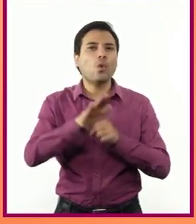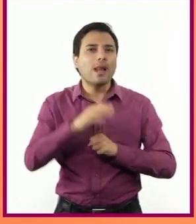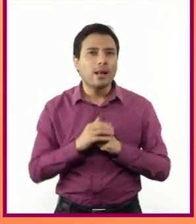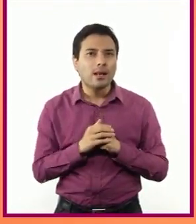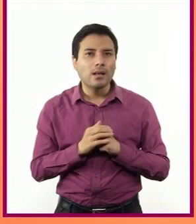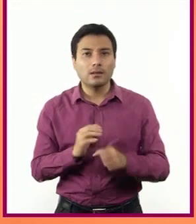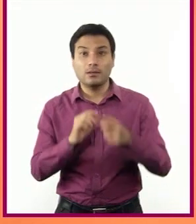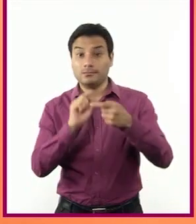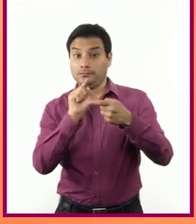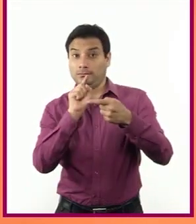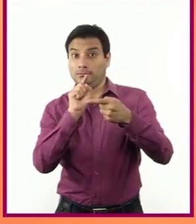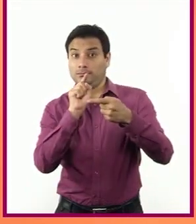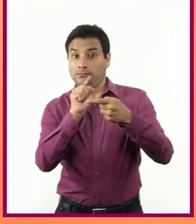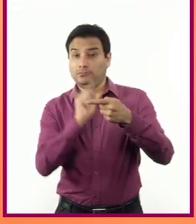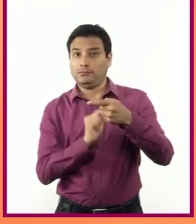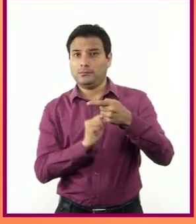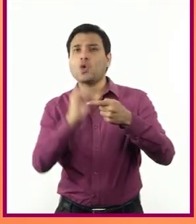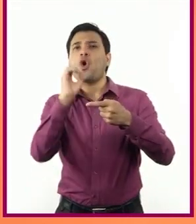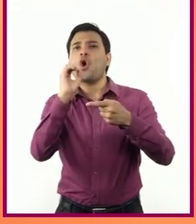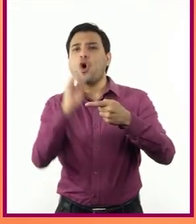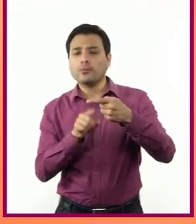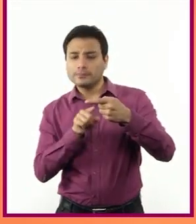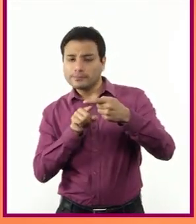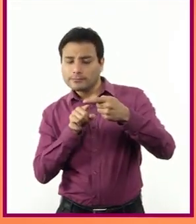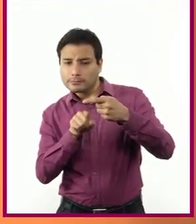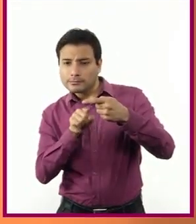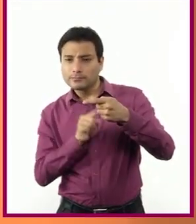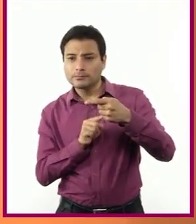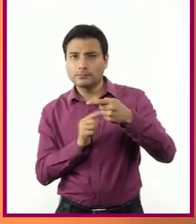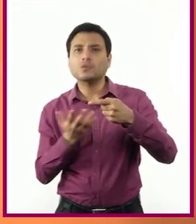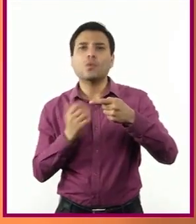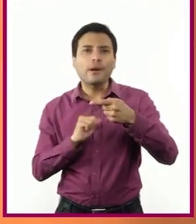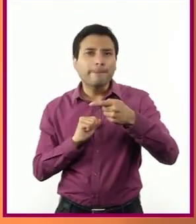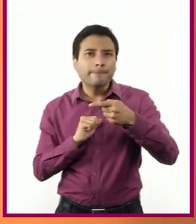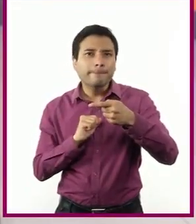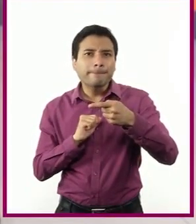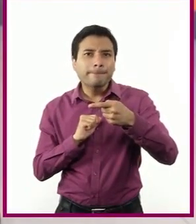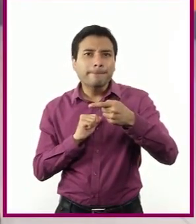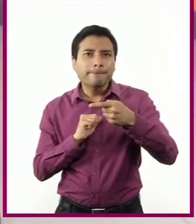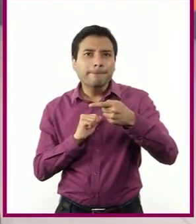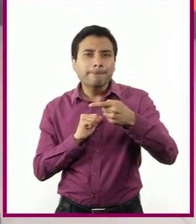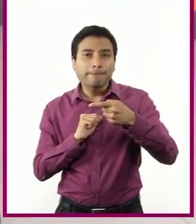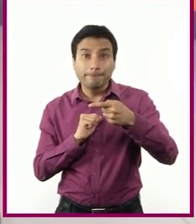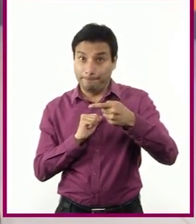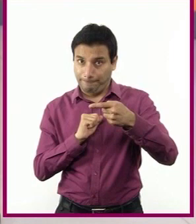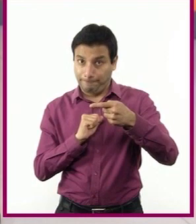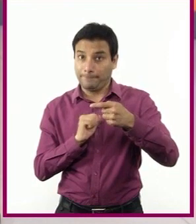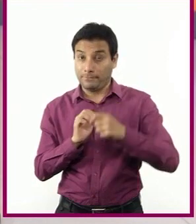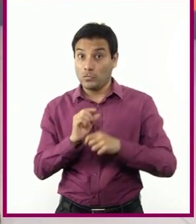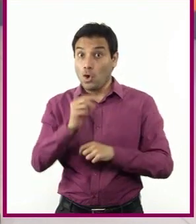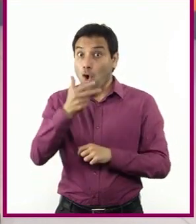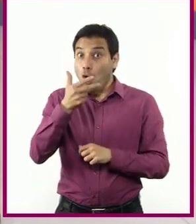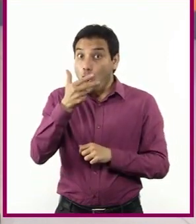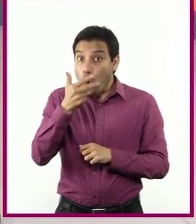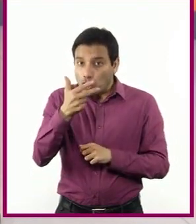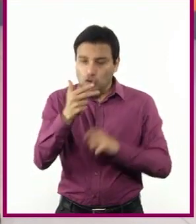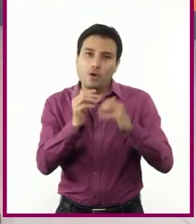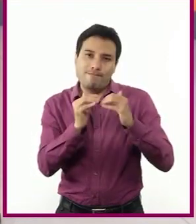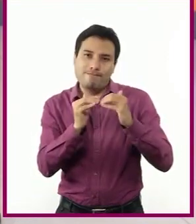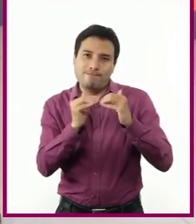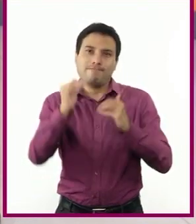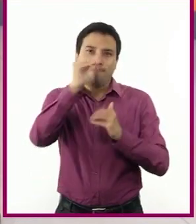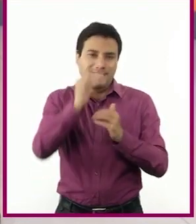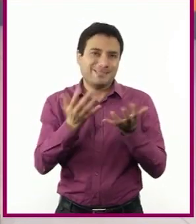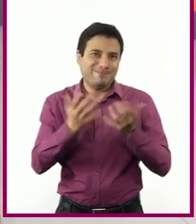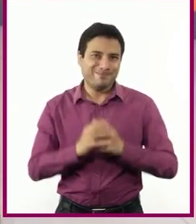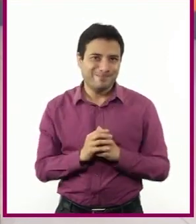la potencia del numerador o la del denominador? En este caso, como 8 es mayor que 3, el